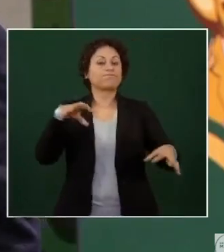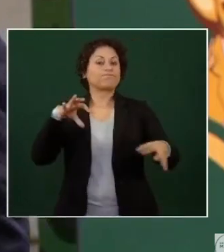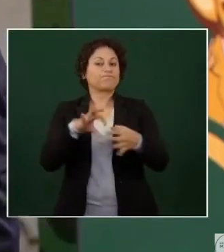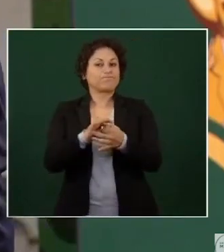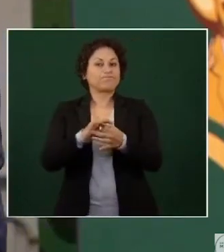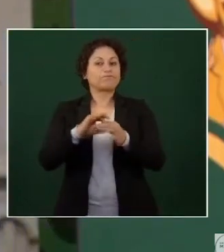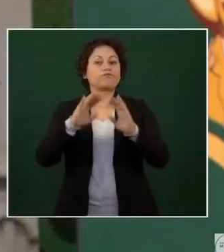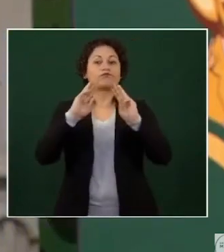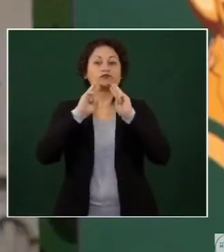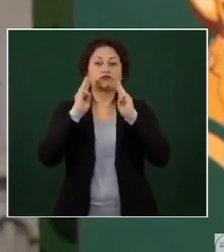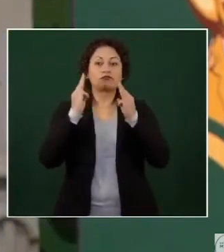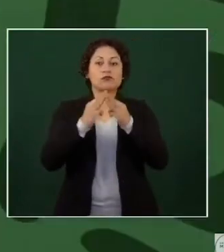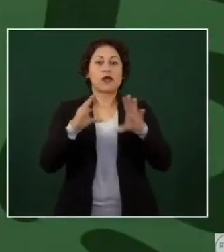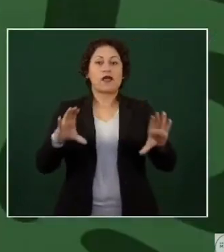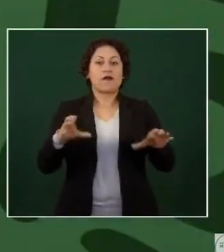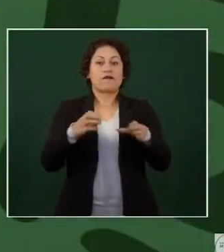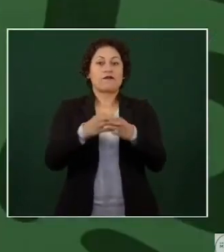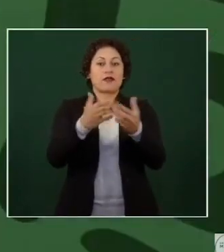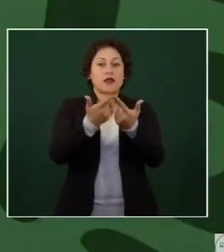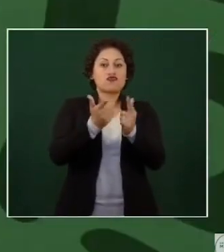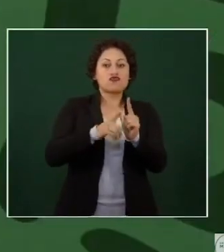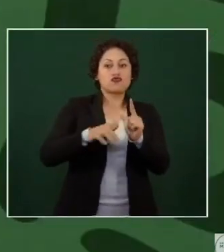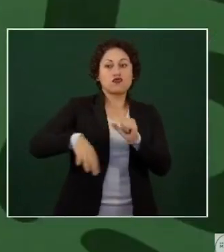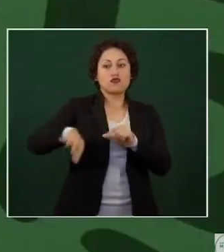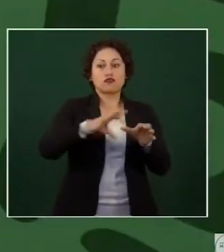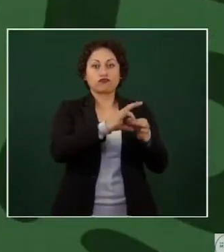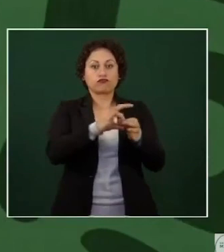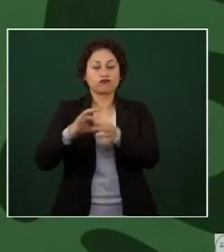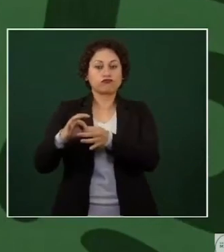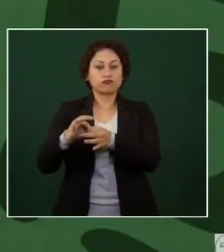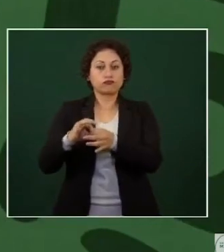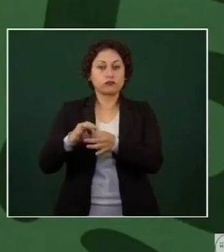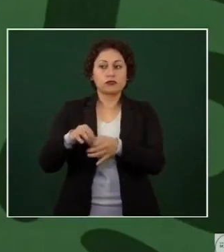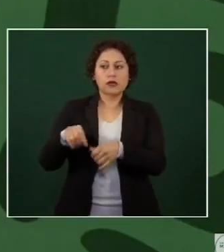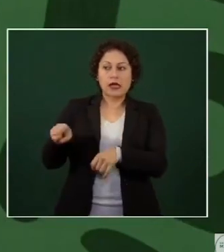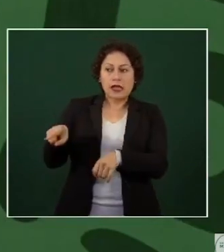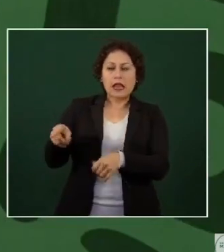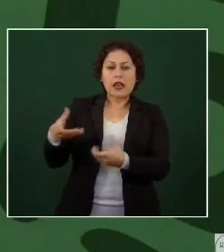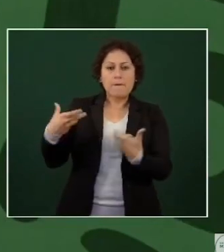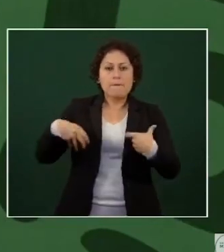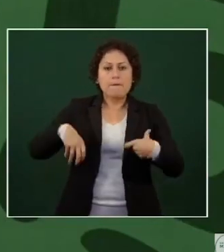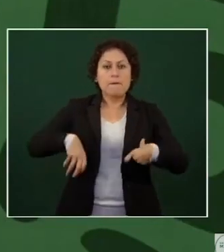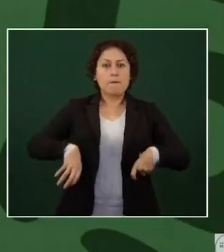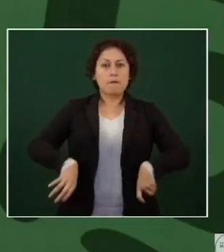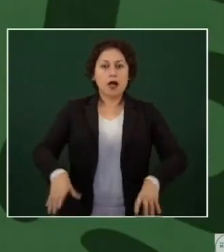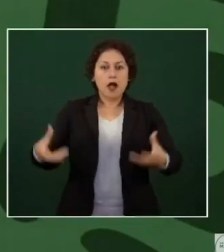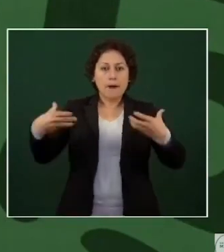de acumular una enorme fortuna.